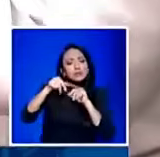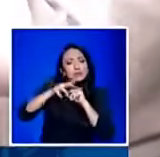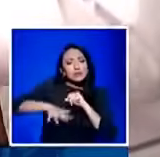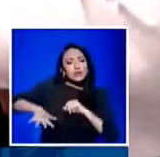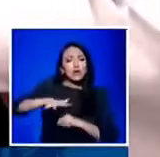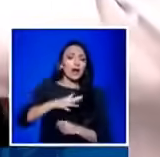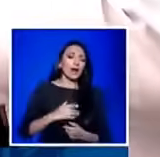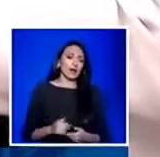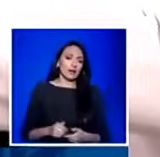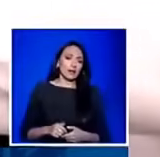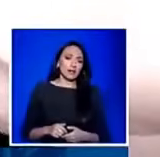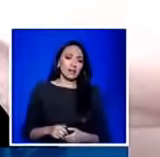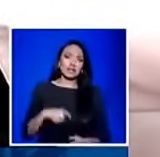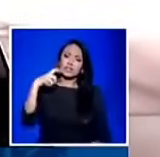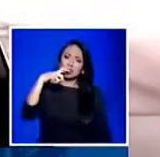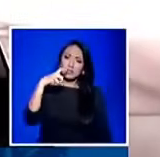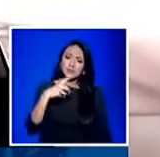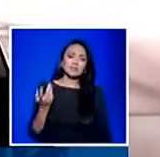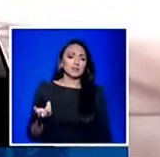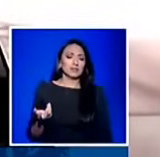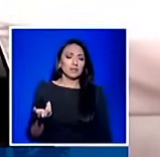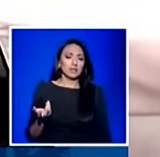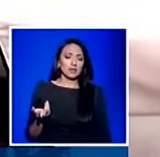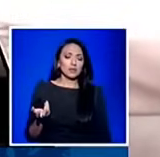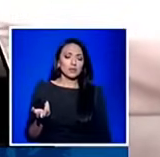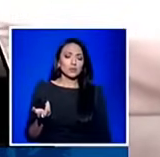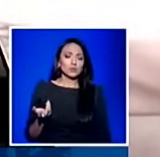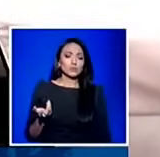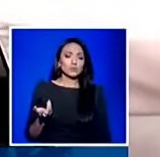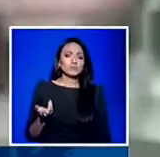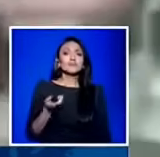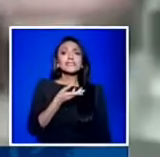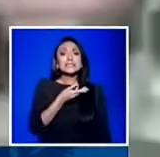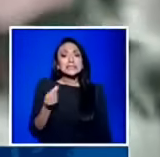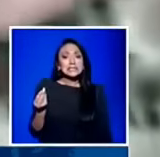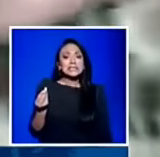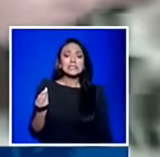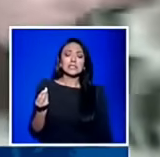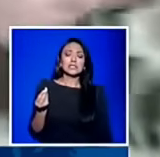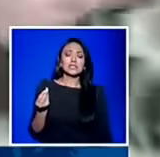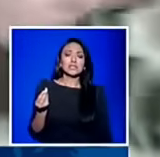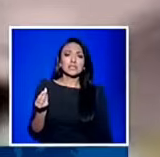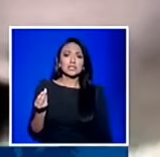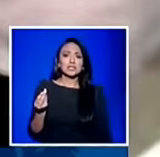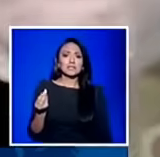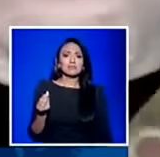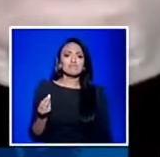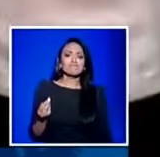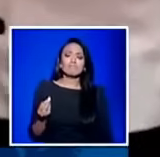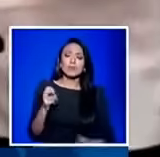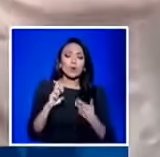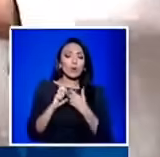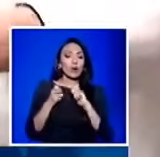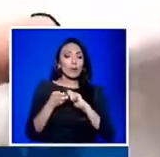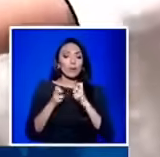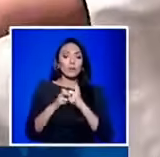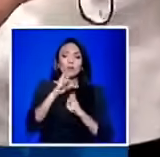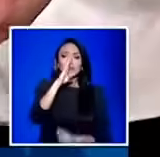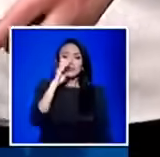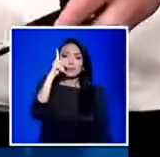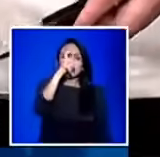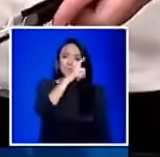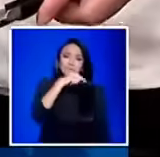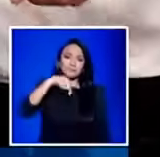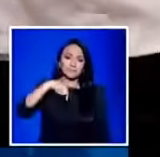que sale de la Plaza de Santo Domingo y siempre está padeciendo situaciones